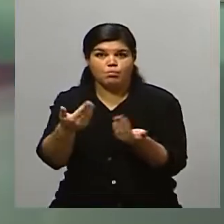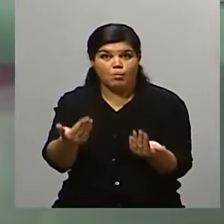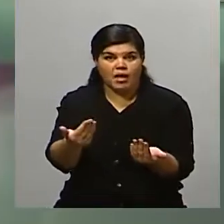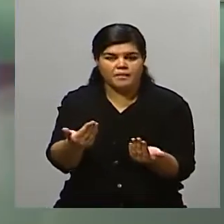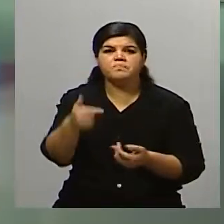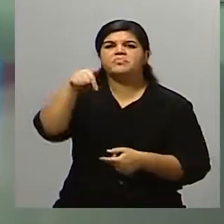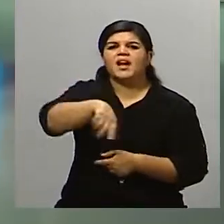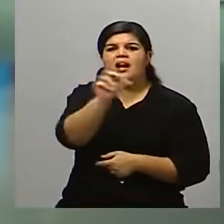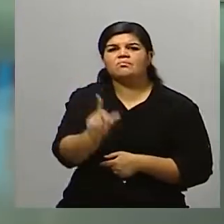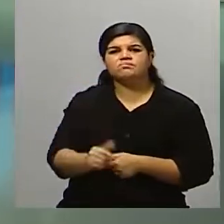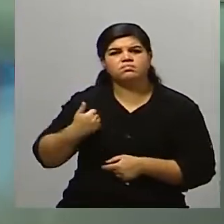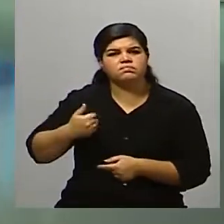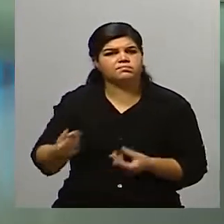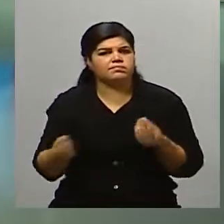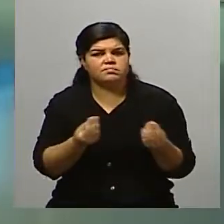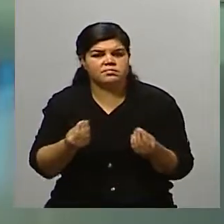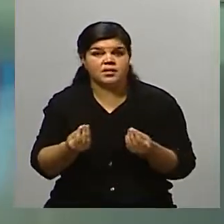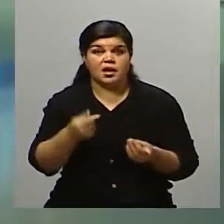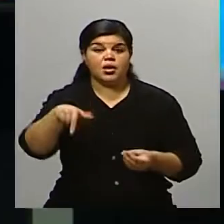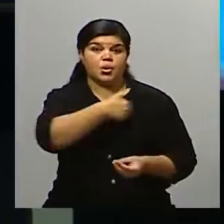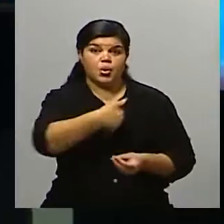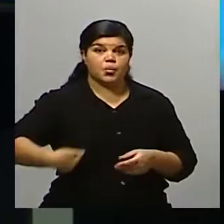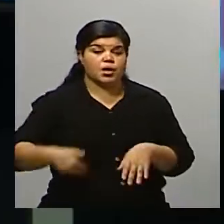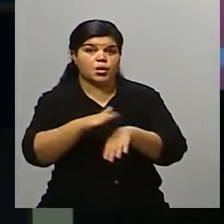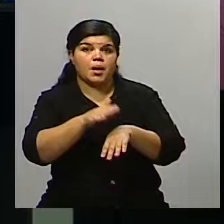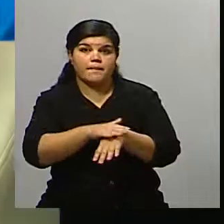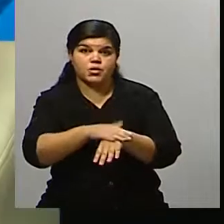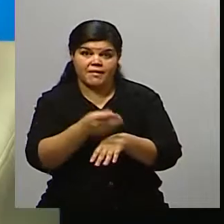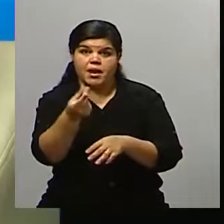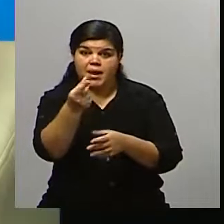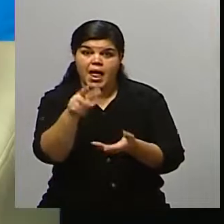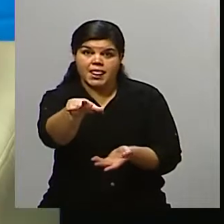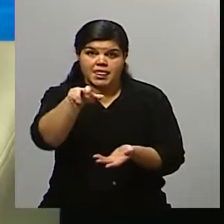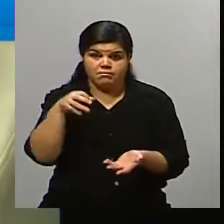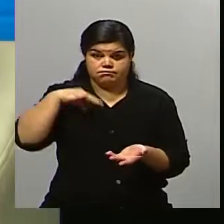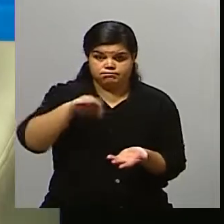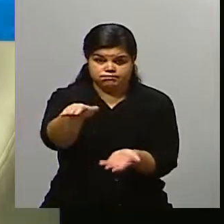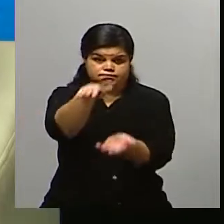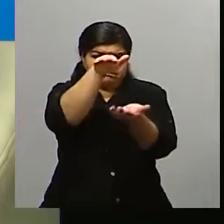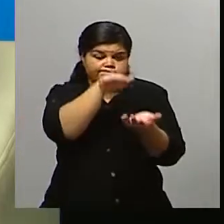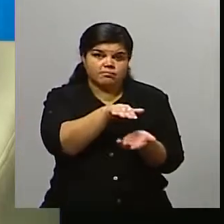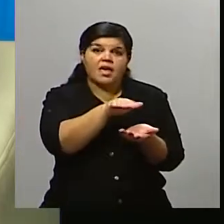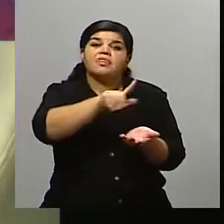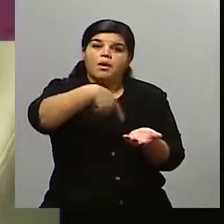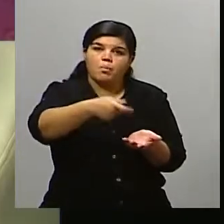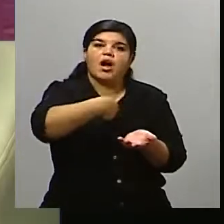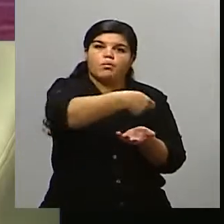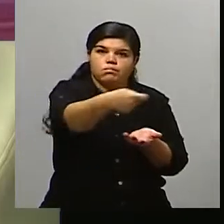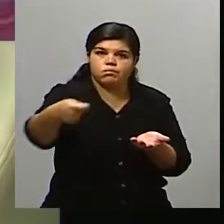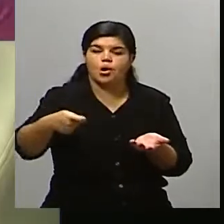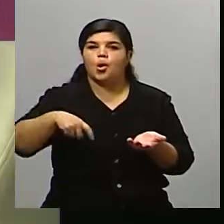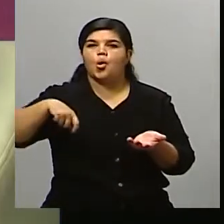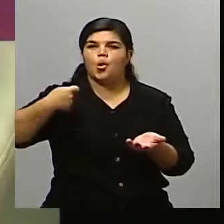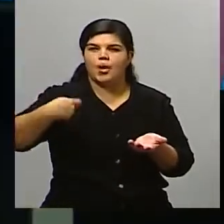los jubilados y la capitalización, la creación del Fondo de Garantía de Sustentabilidad, tomando todas las acciones de las distintas empresas, de esas AFJPs